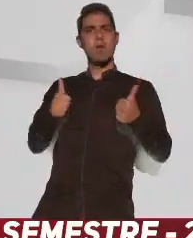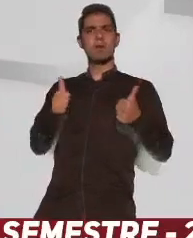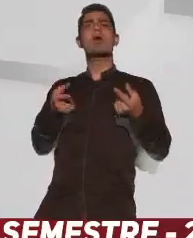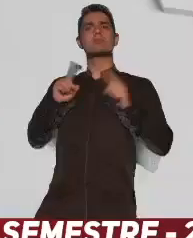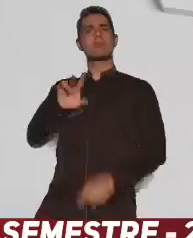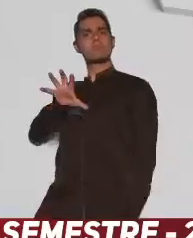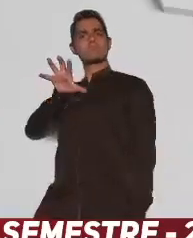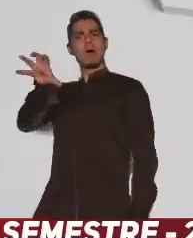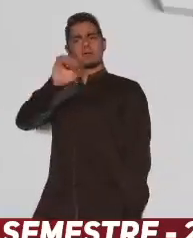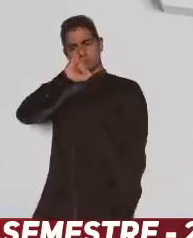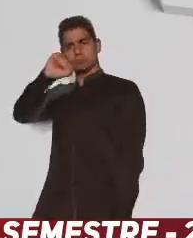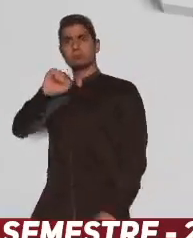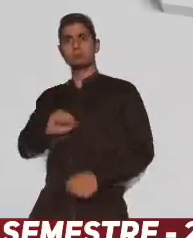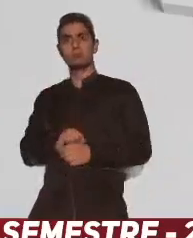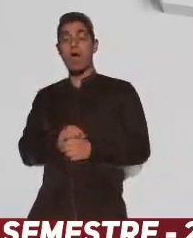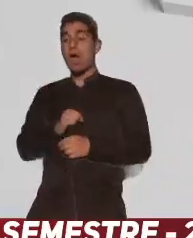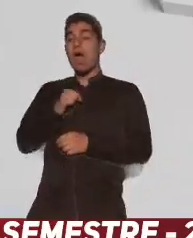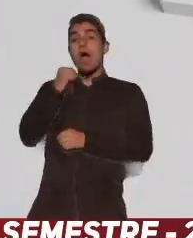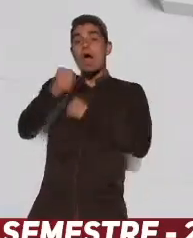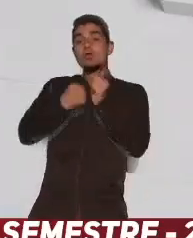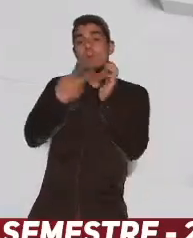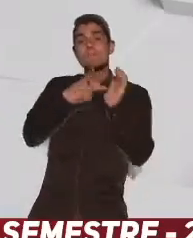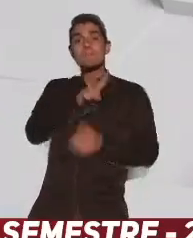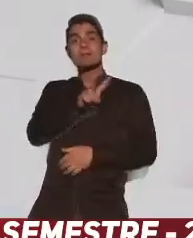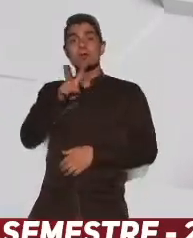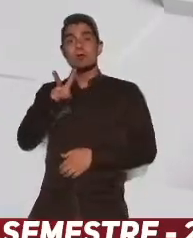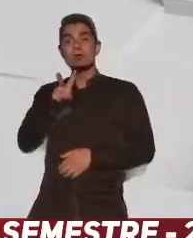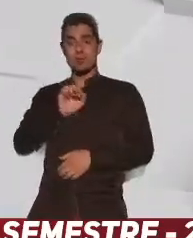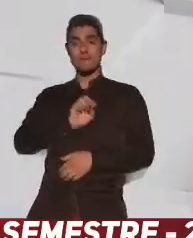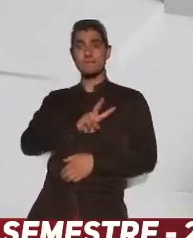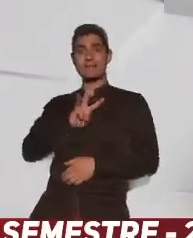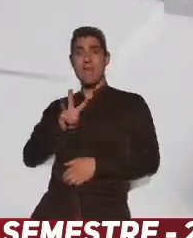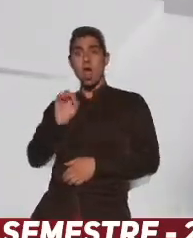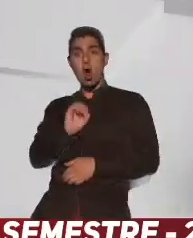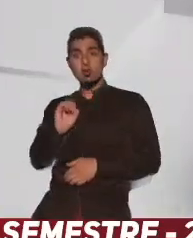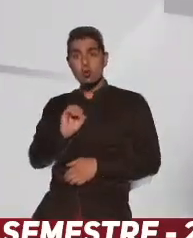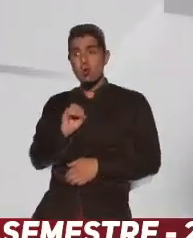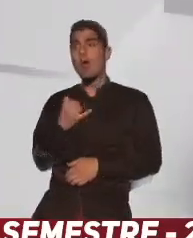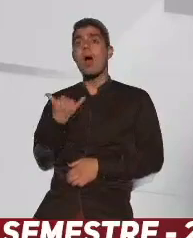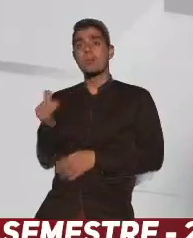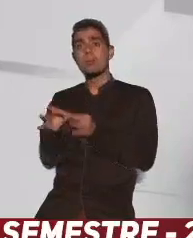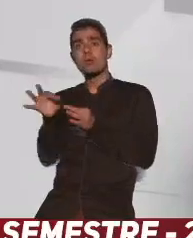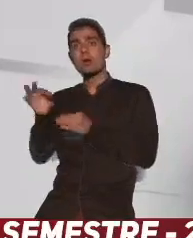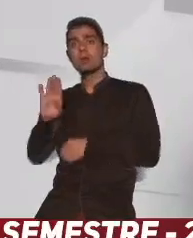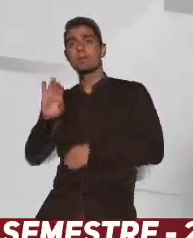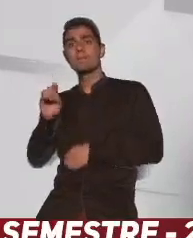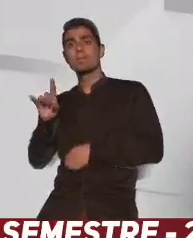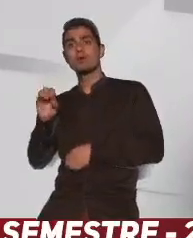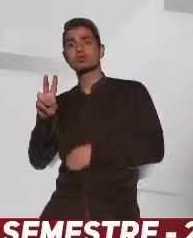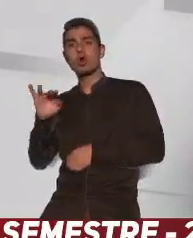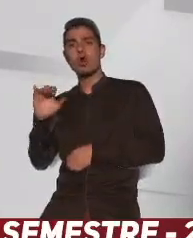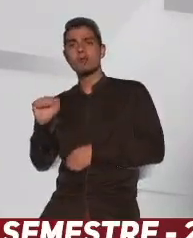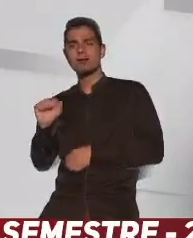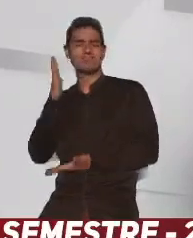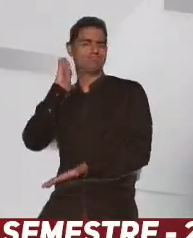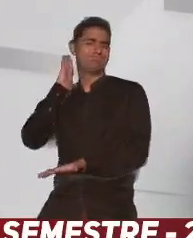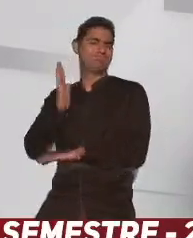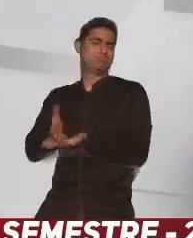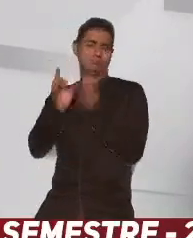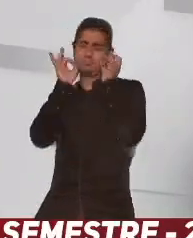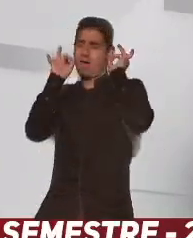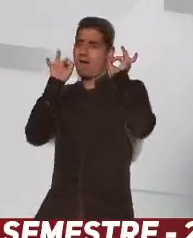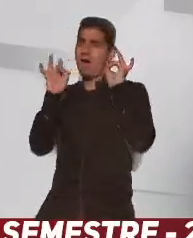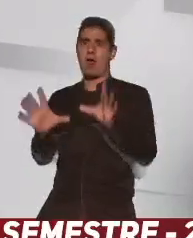año 2022, nuestro municipio, el municipio de Bosconia, vivió una gran calamidad pública. El